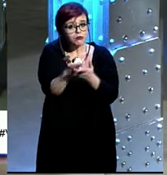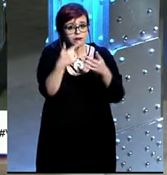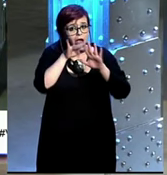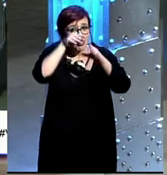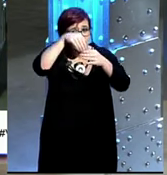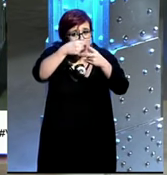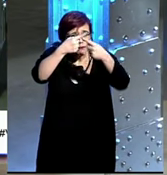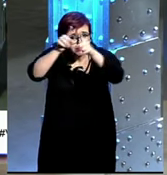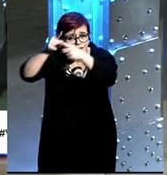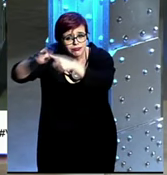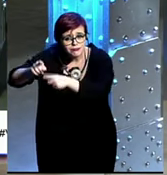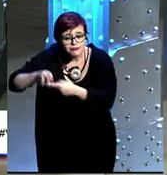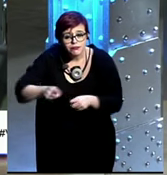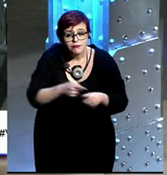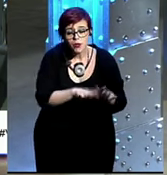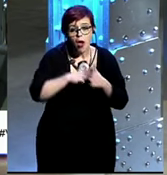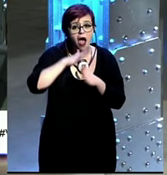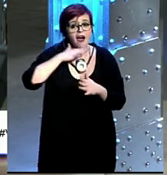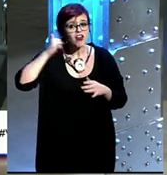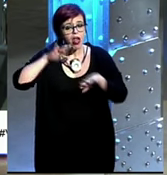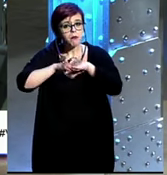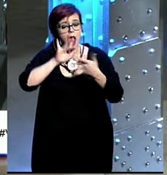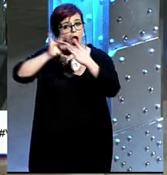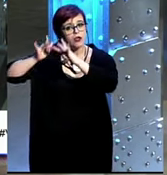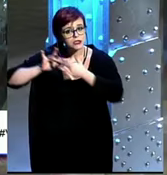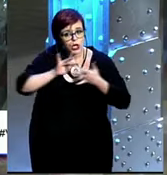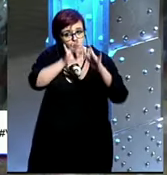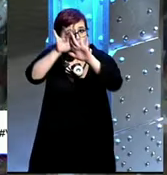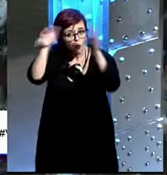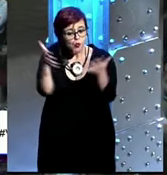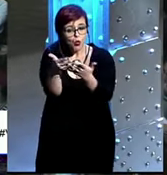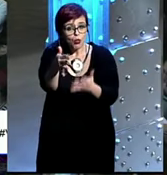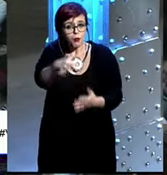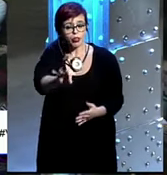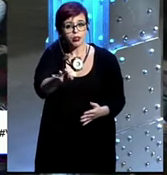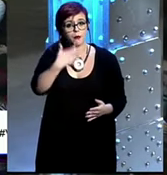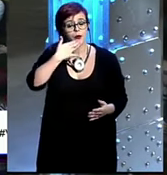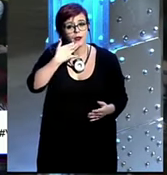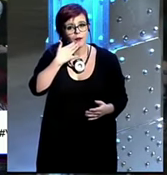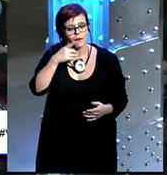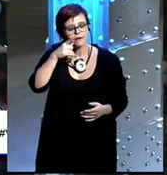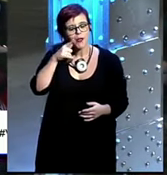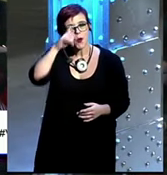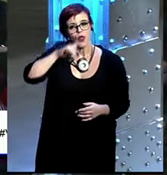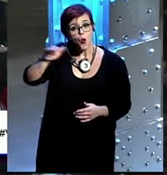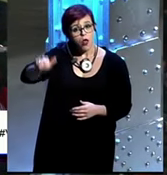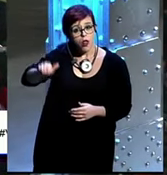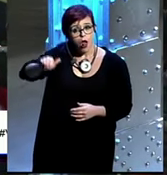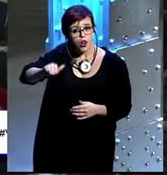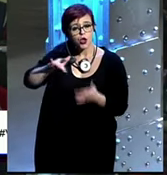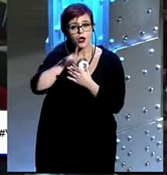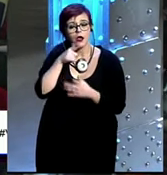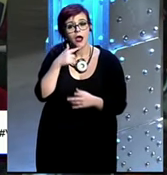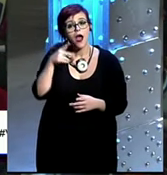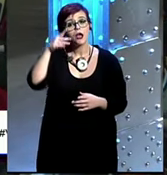diferencias y tienen habilidades para interactuar con este mundo. Por ejemplo, uno de los enanos que yo conocí, un hombre que se llama